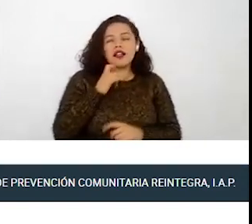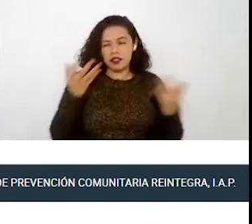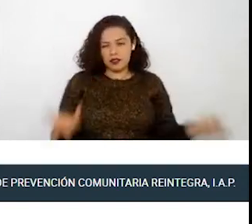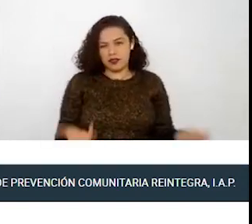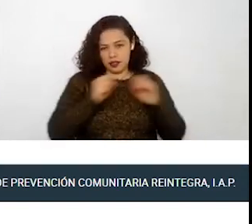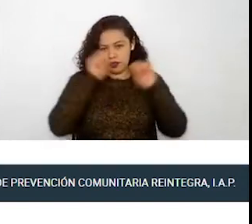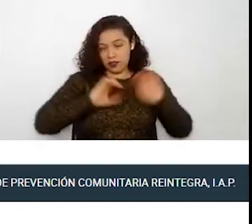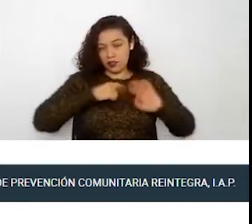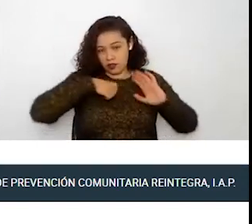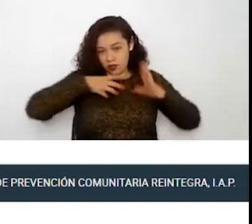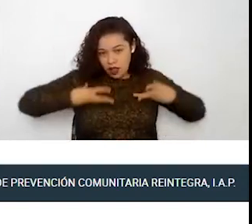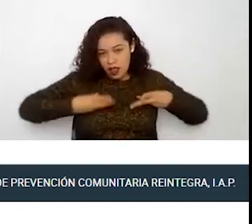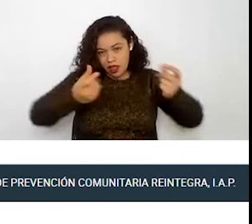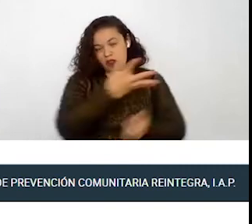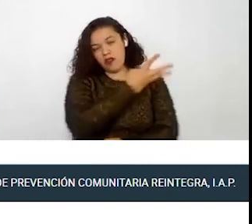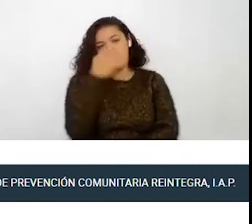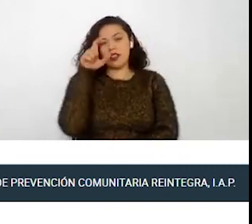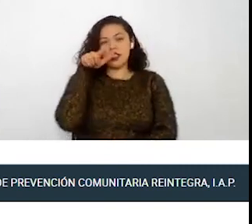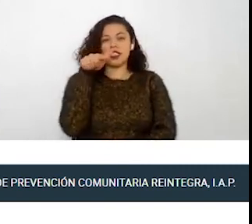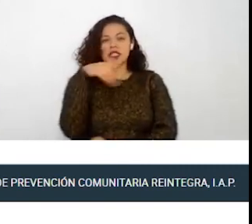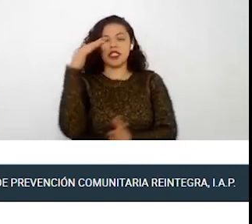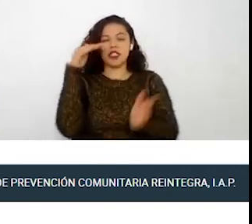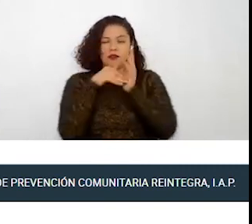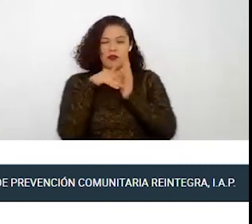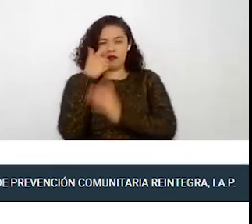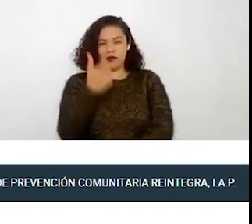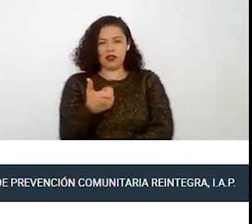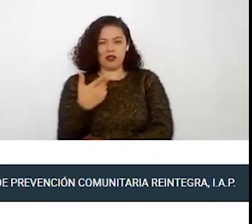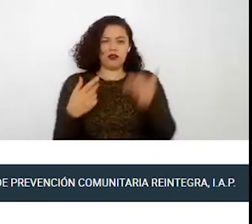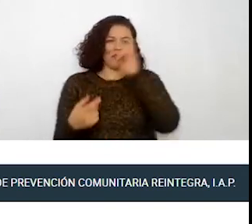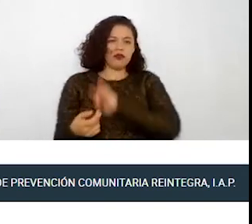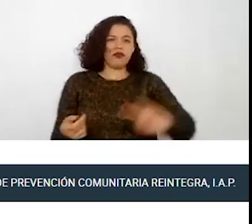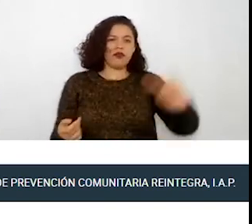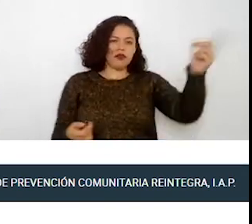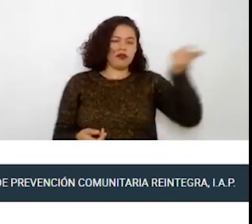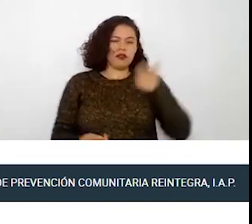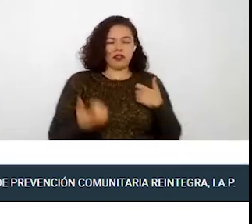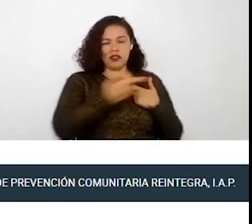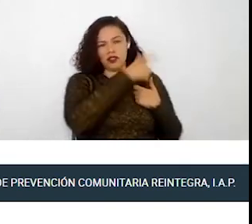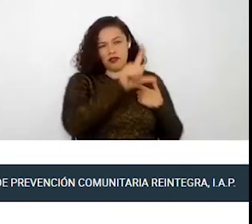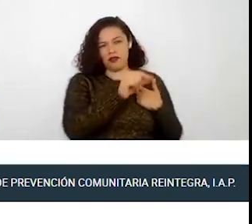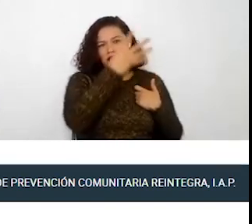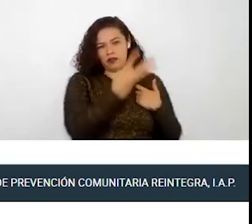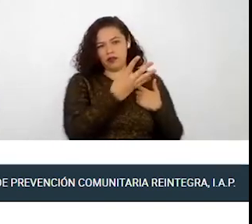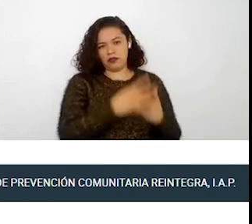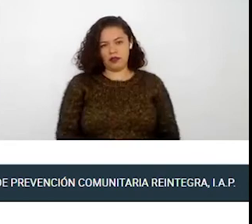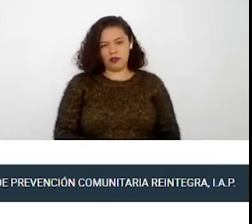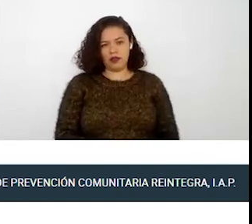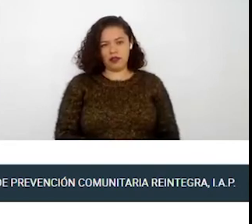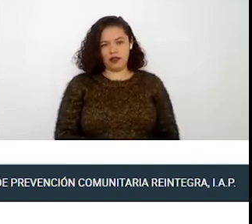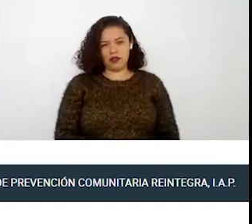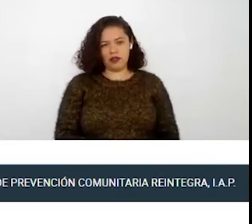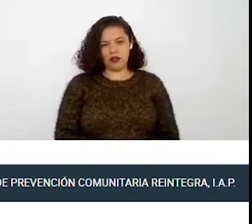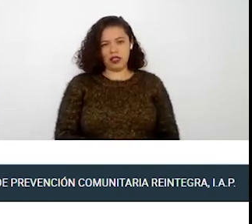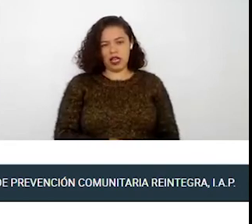ya tengo en egresos 417 mil pesos contra mis ingresos de 144 que aquí